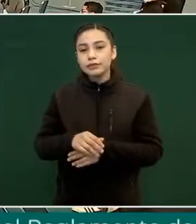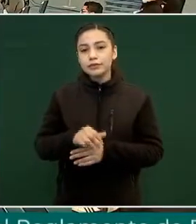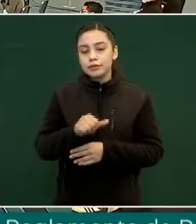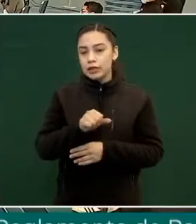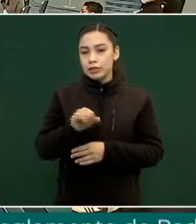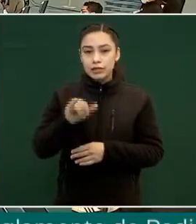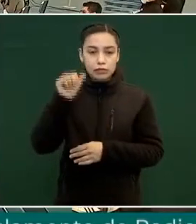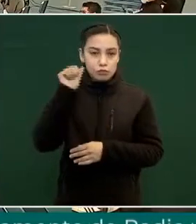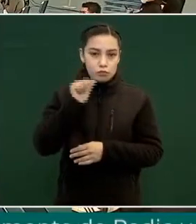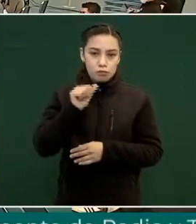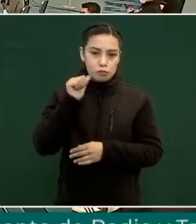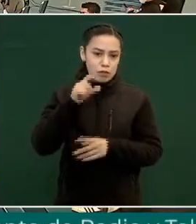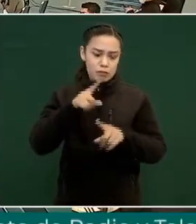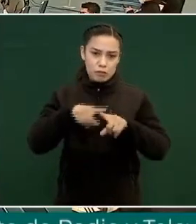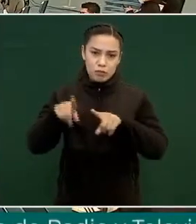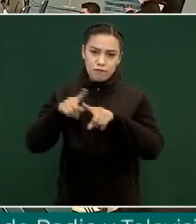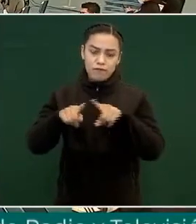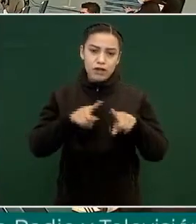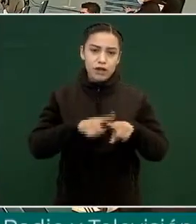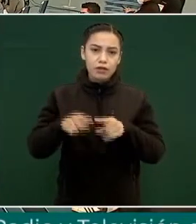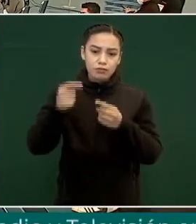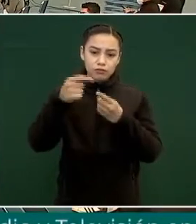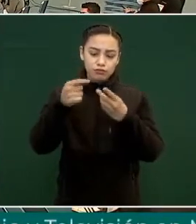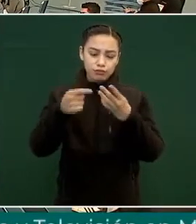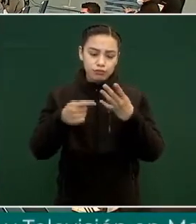tentaciones de todo tipo.